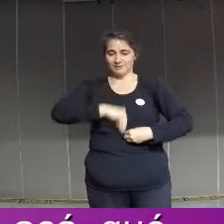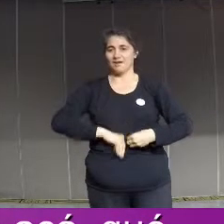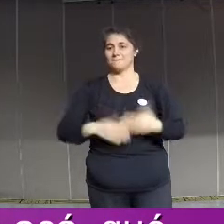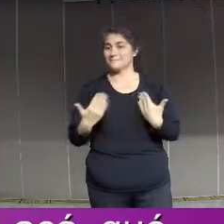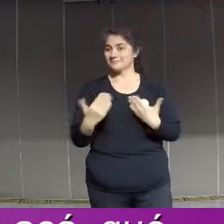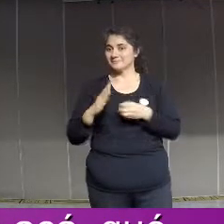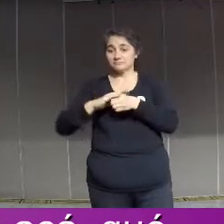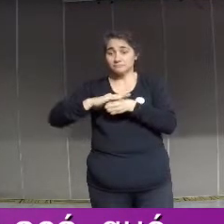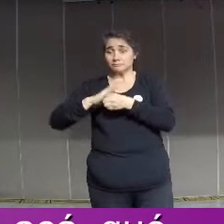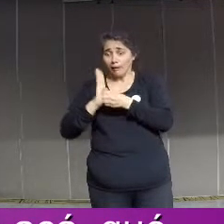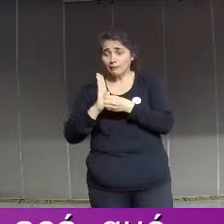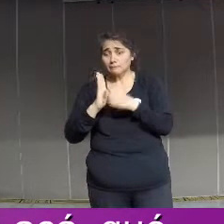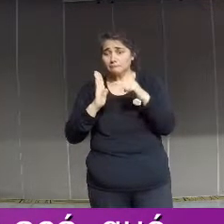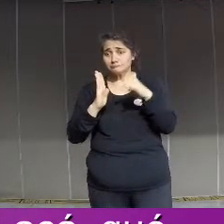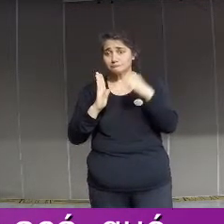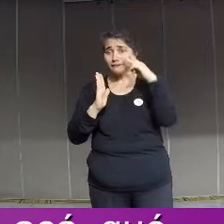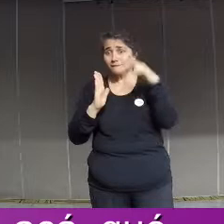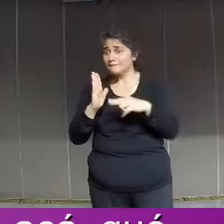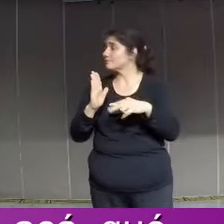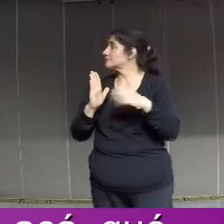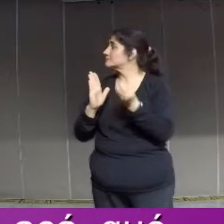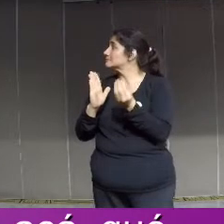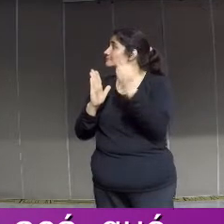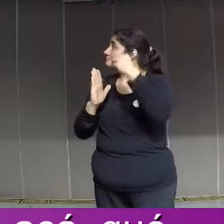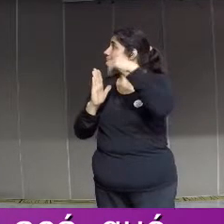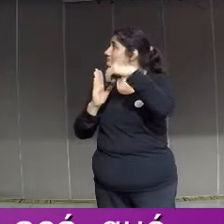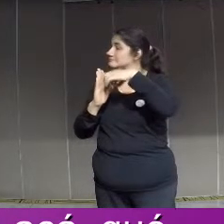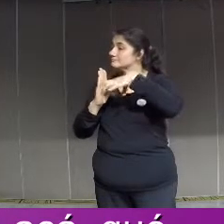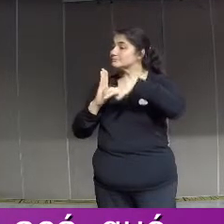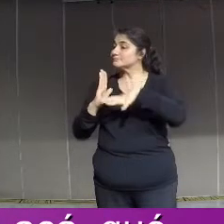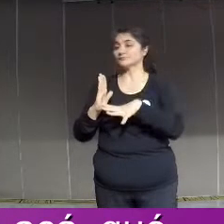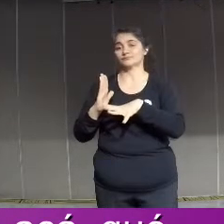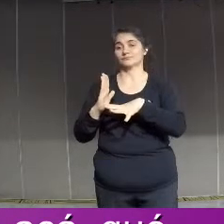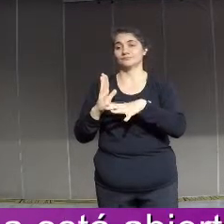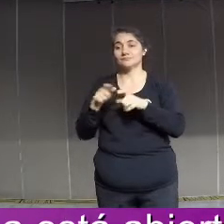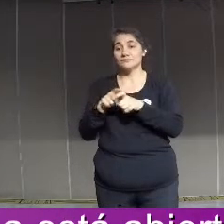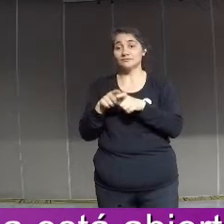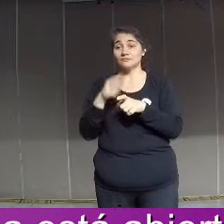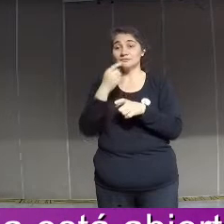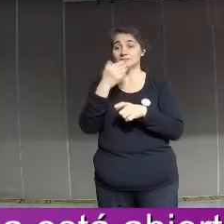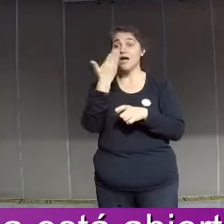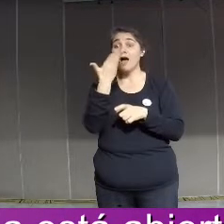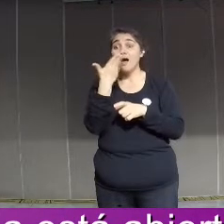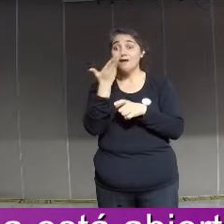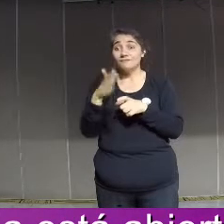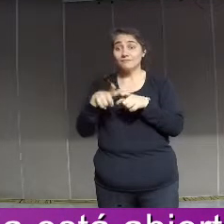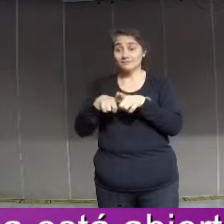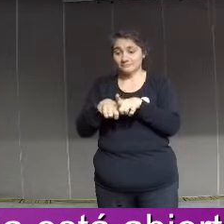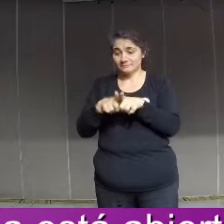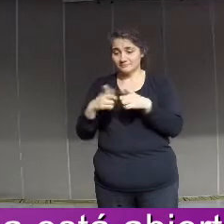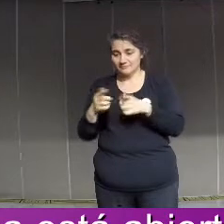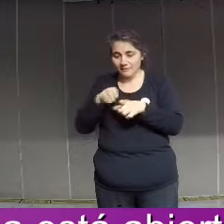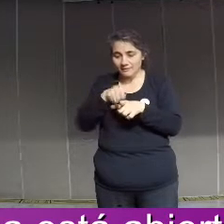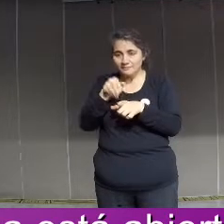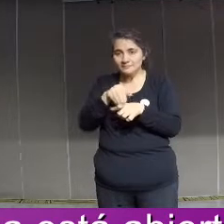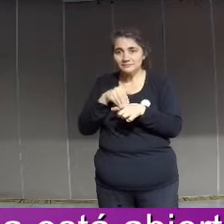acá está el alimento antes de que pase las cuerdas vocales, ¿sí? El paciente, en